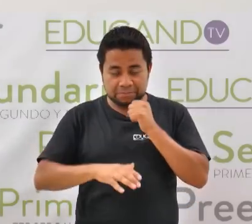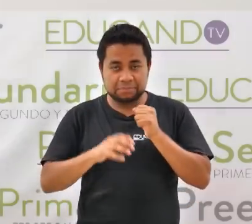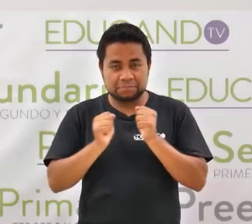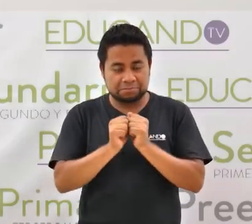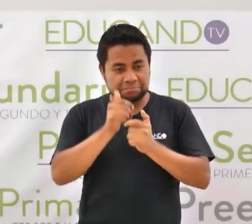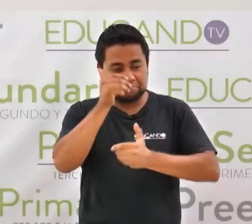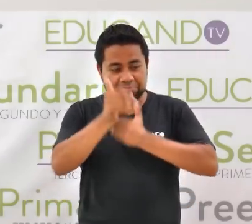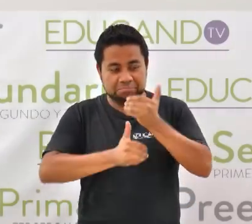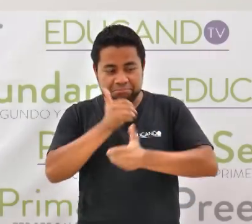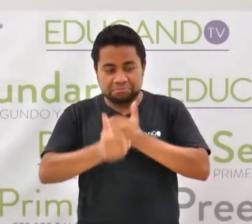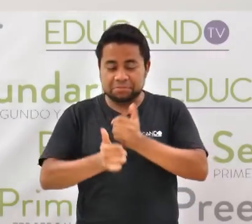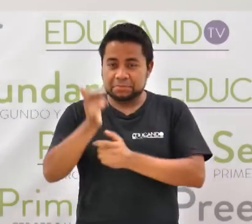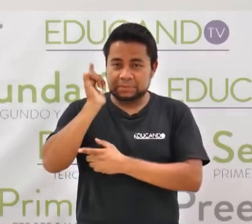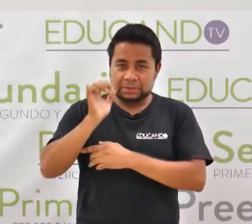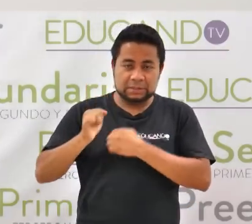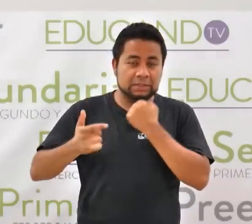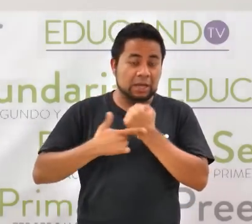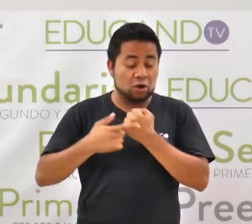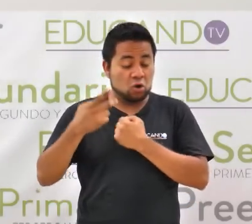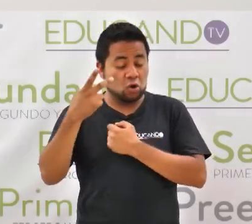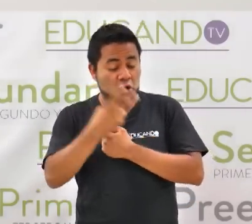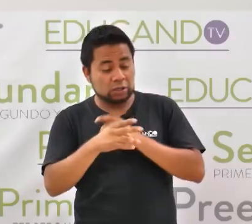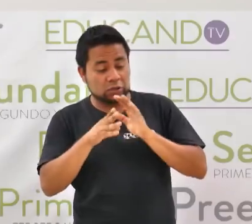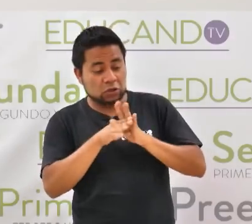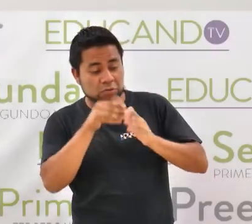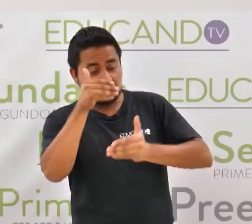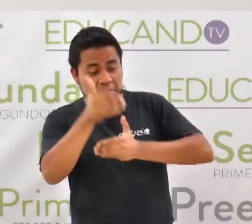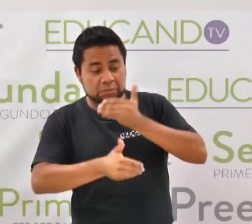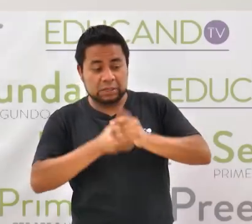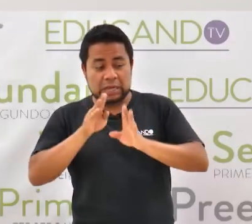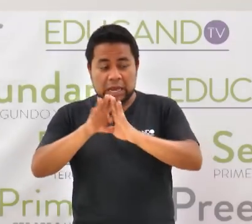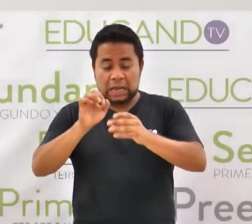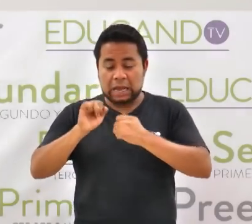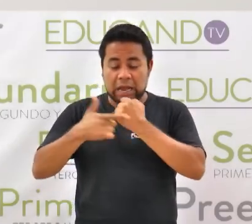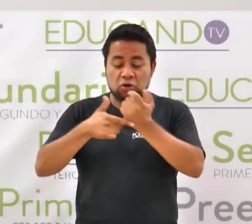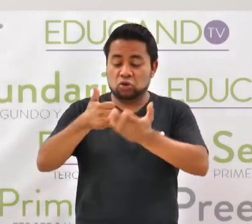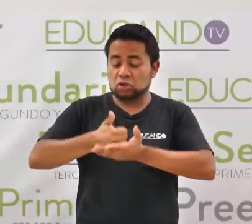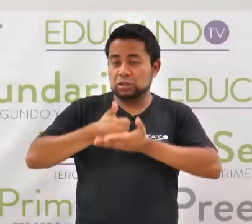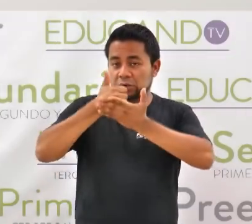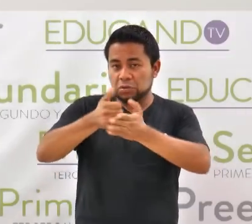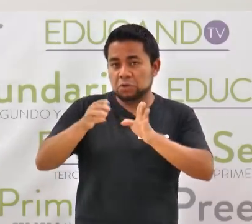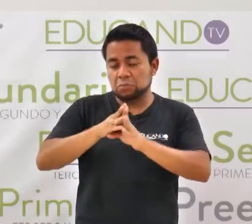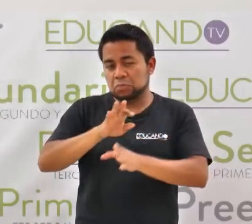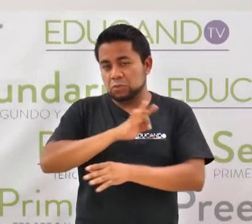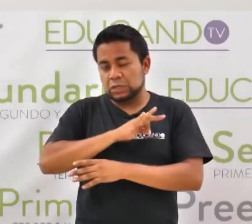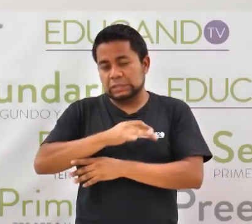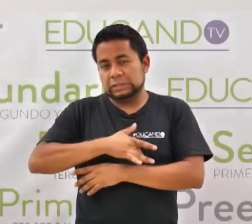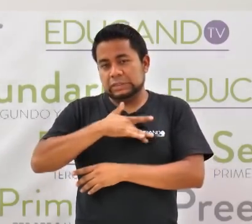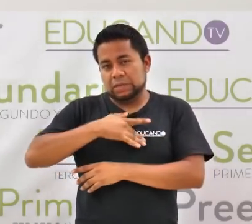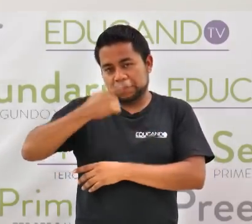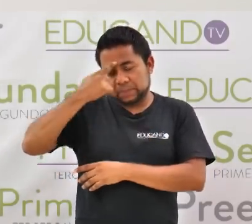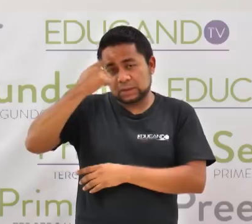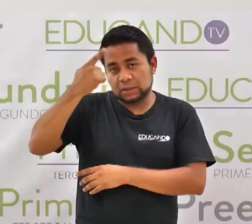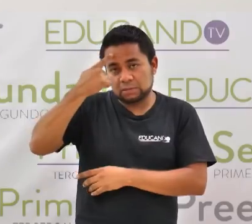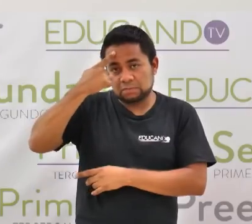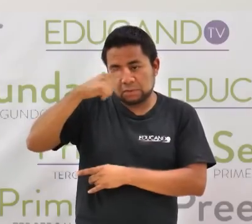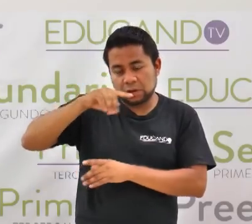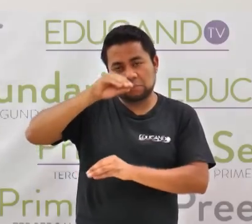este proceso. Espero que estos pasos les ayuden, sea más fácil para que